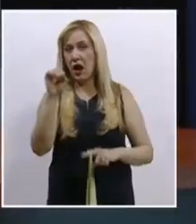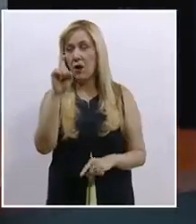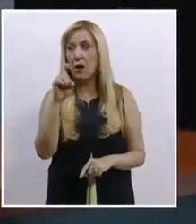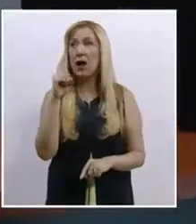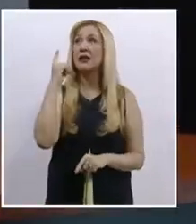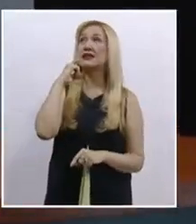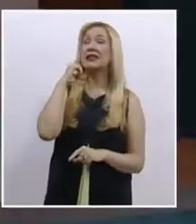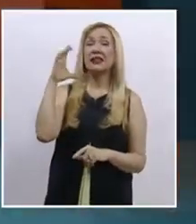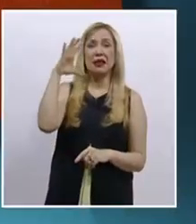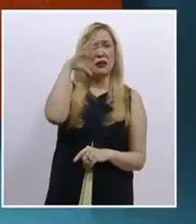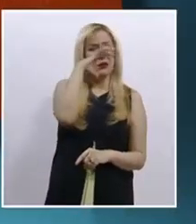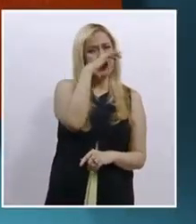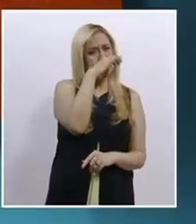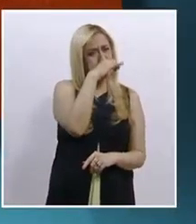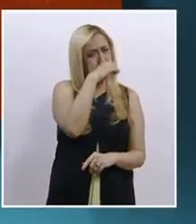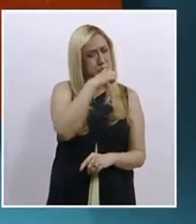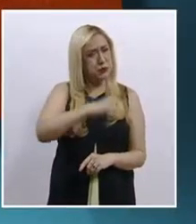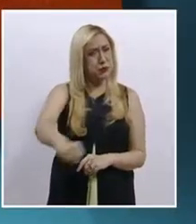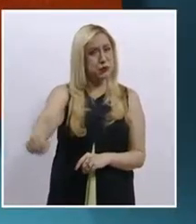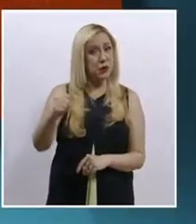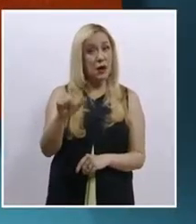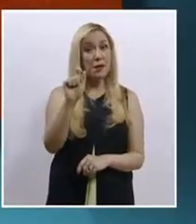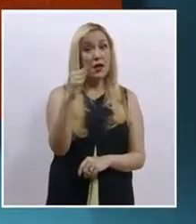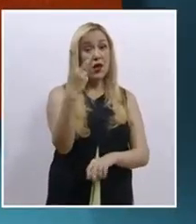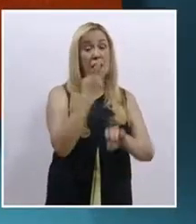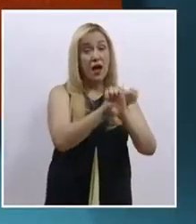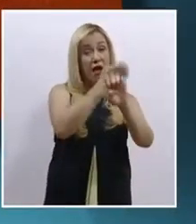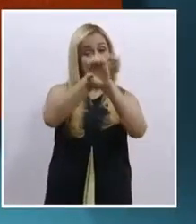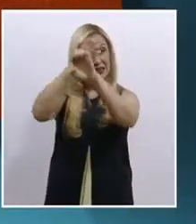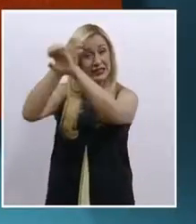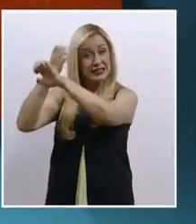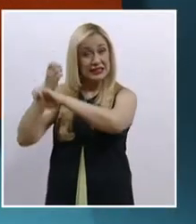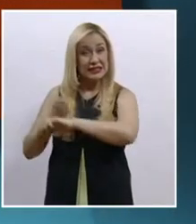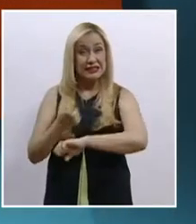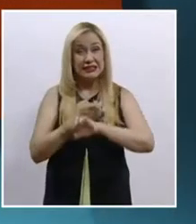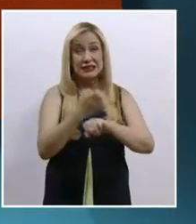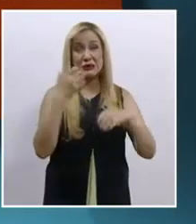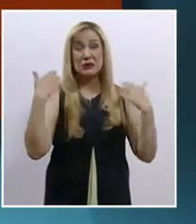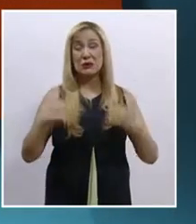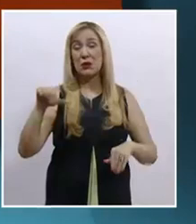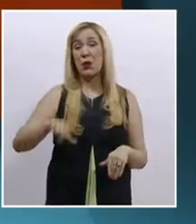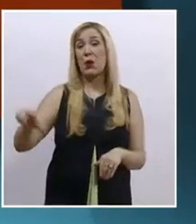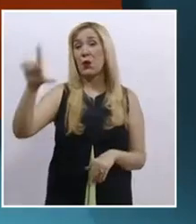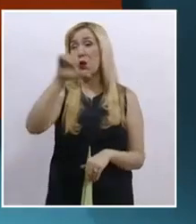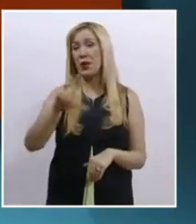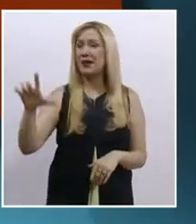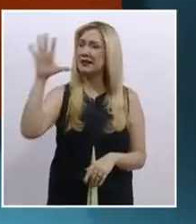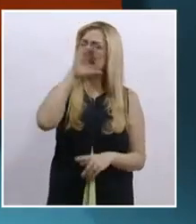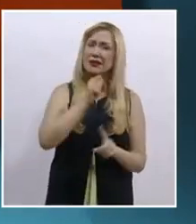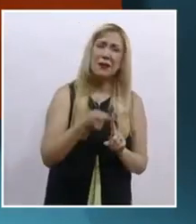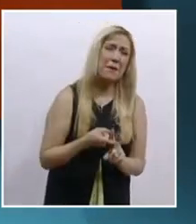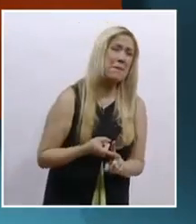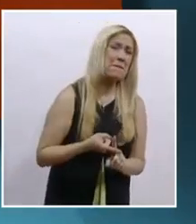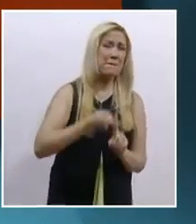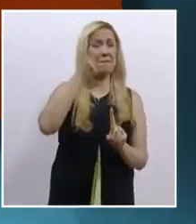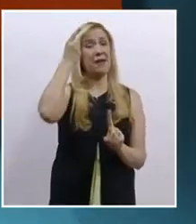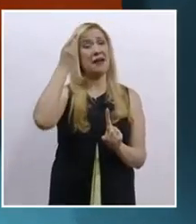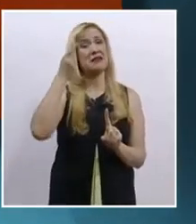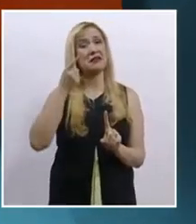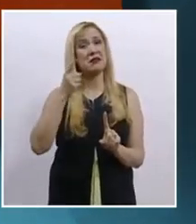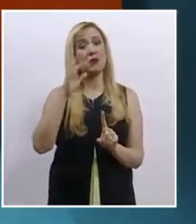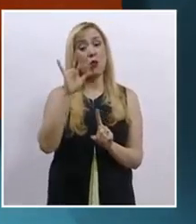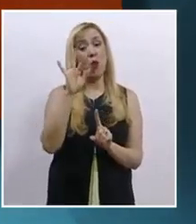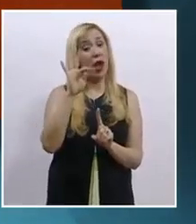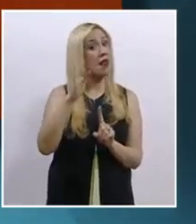tercera onda de calor van a ser 22 entidades del país las que este lunes van a presentar temperaturas mayores a